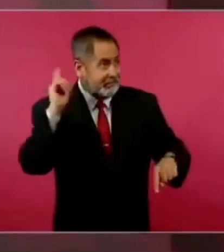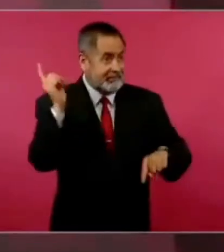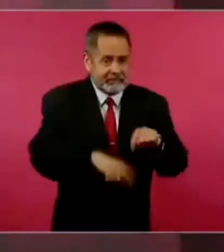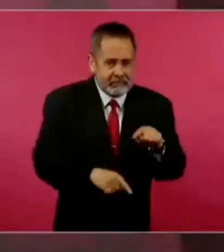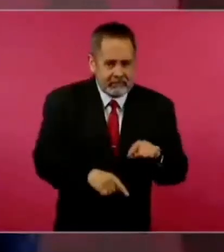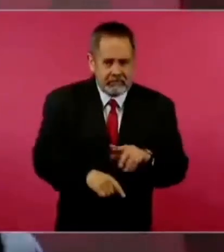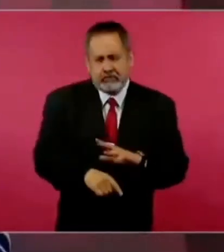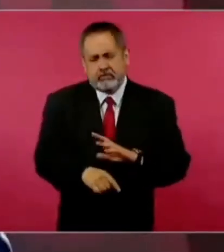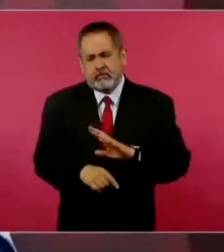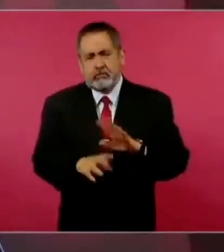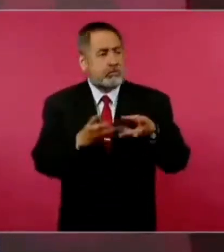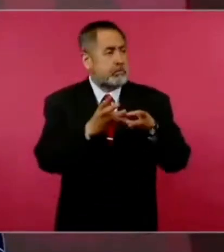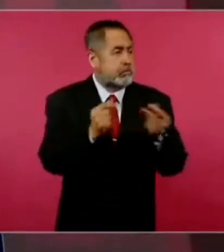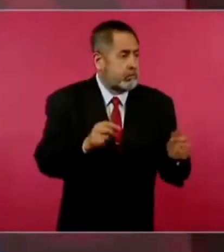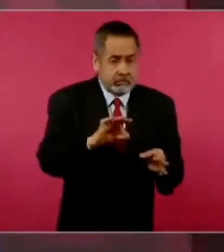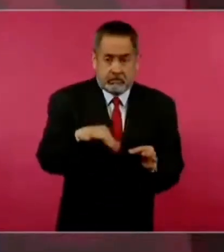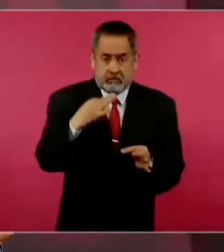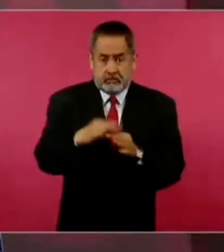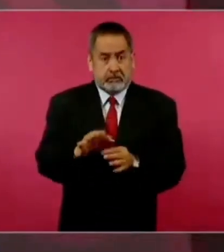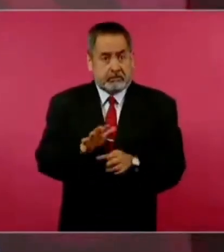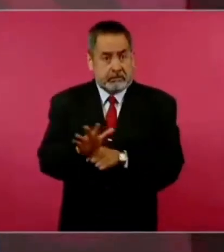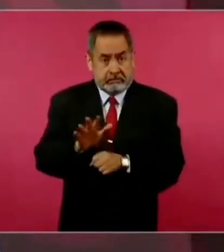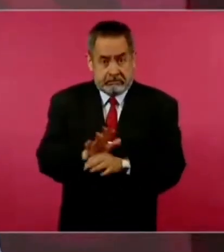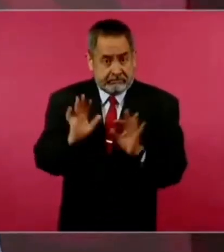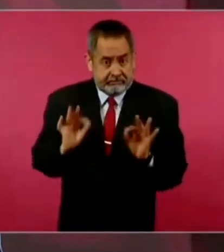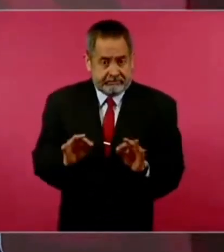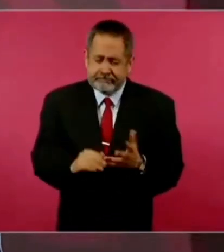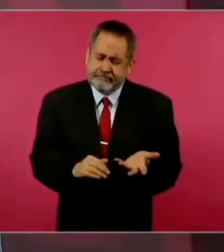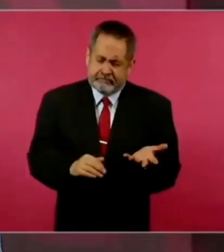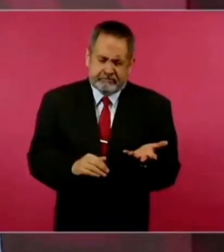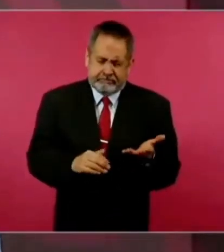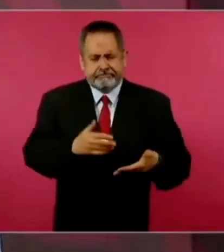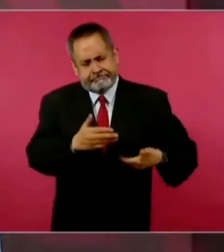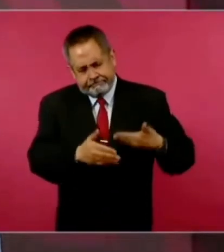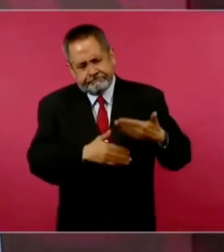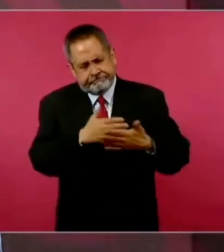se resuelve, ¿no?, mágicamente el problema,